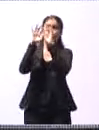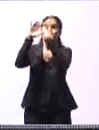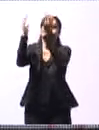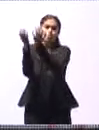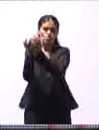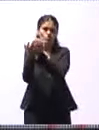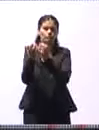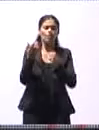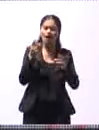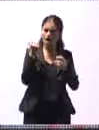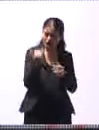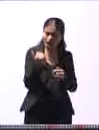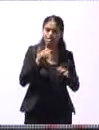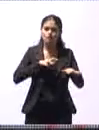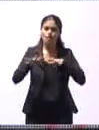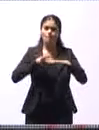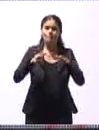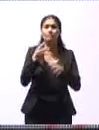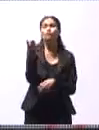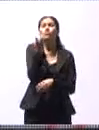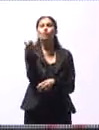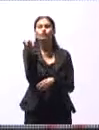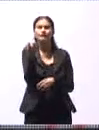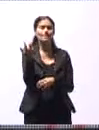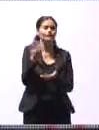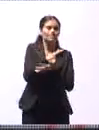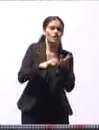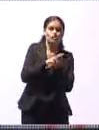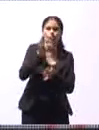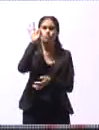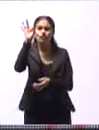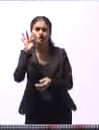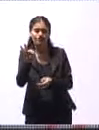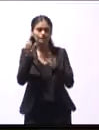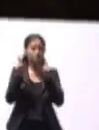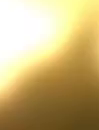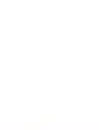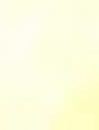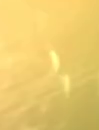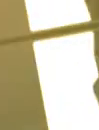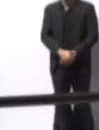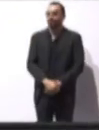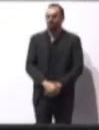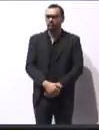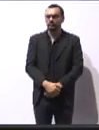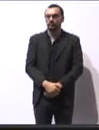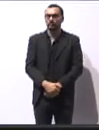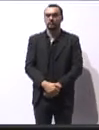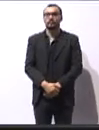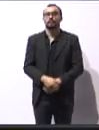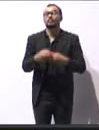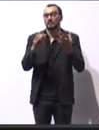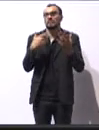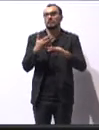vía válida y estratégica en la búsqueda de convergencia fiscal, crecimiento y desarrollo económico. Entonces,